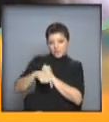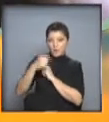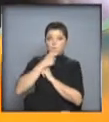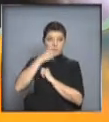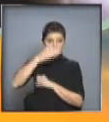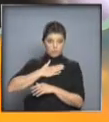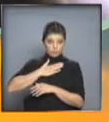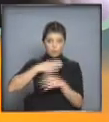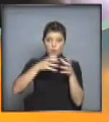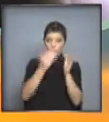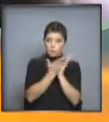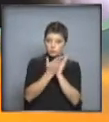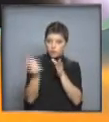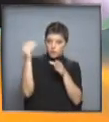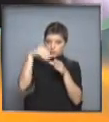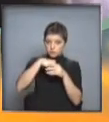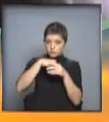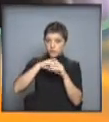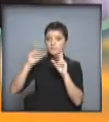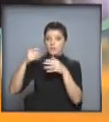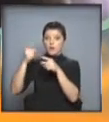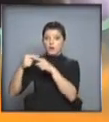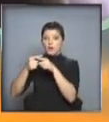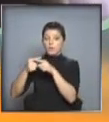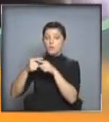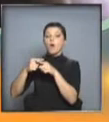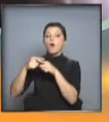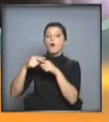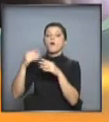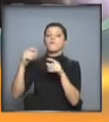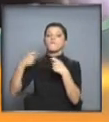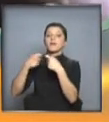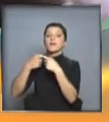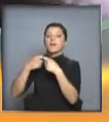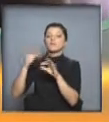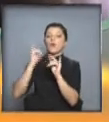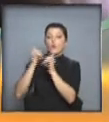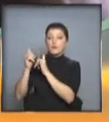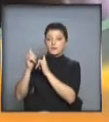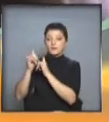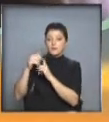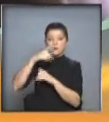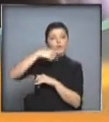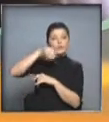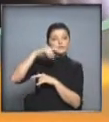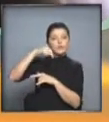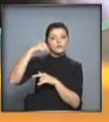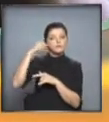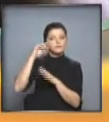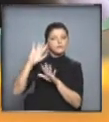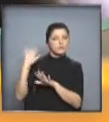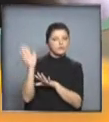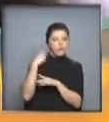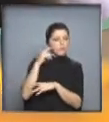Estudiantes, aparte de la Federación Juvenil Comunista. Y se ve la militancia en un montón de lados, en